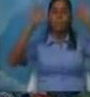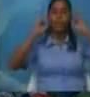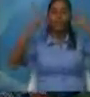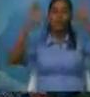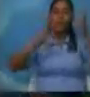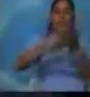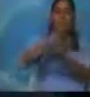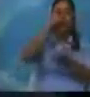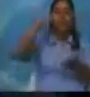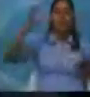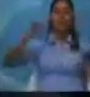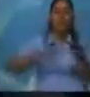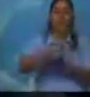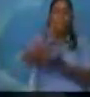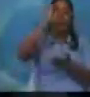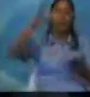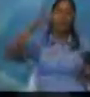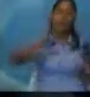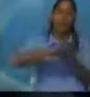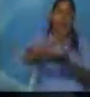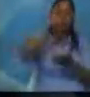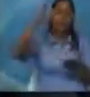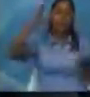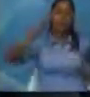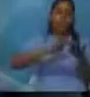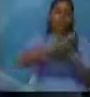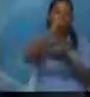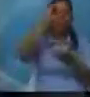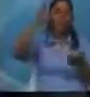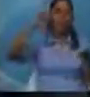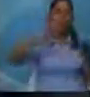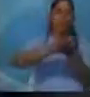mañana dior a dior